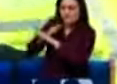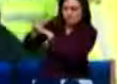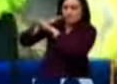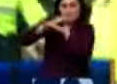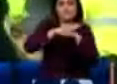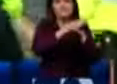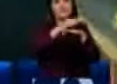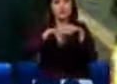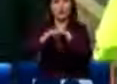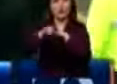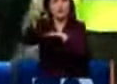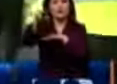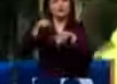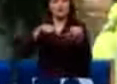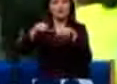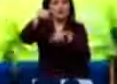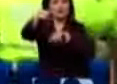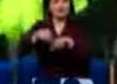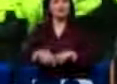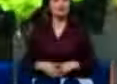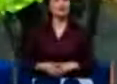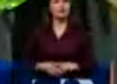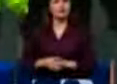centro comercial.